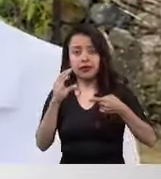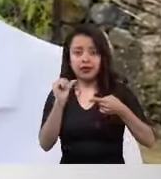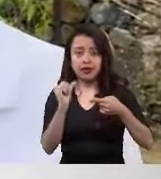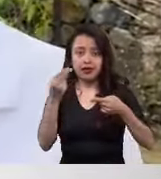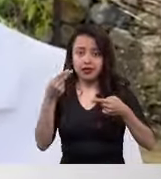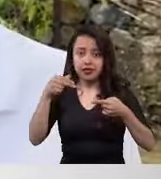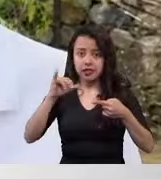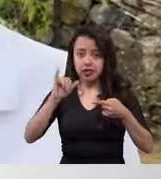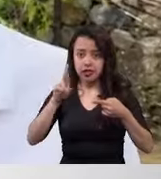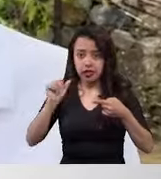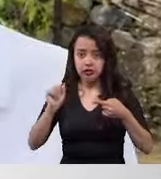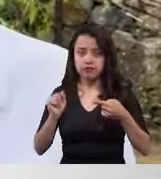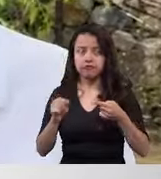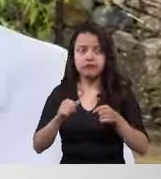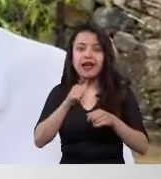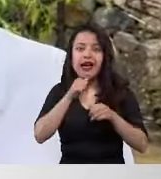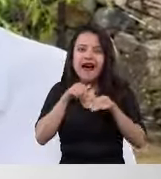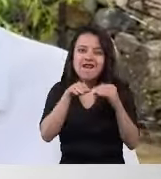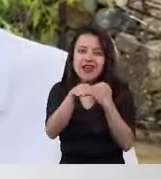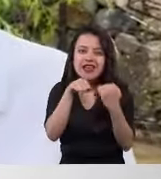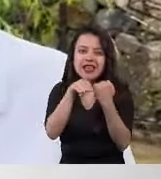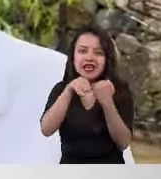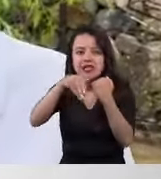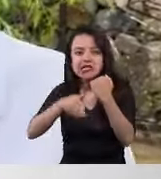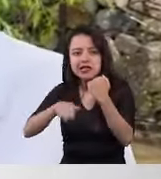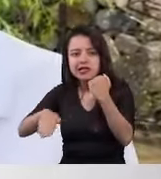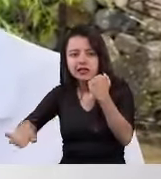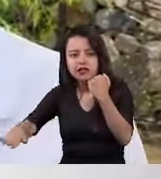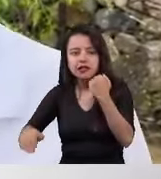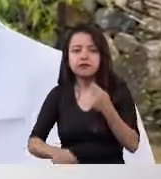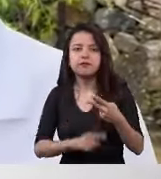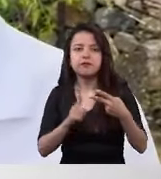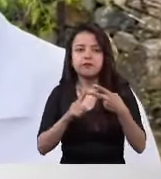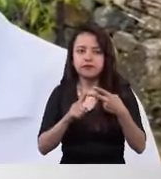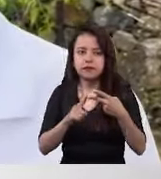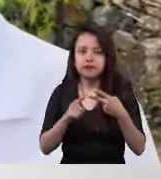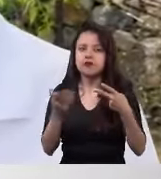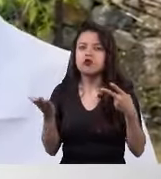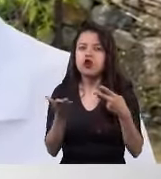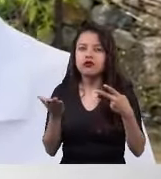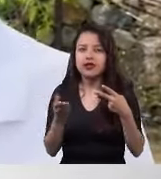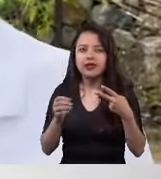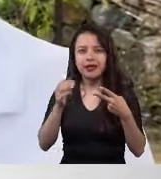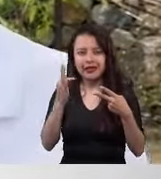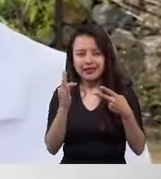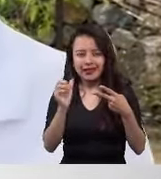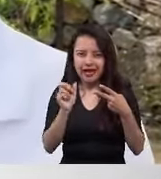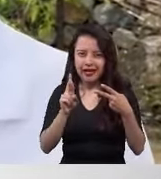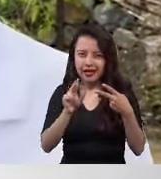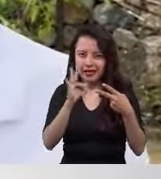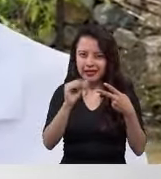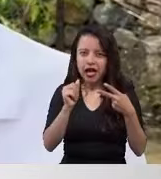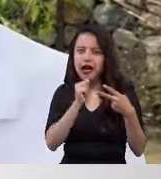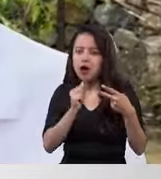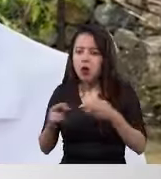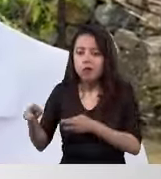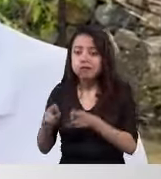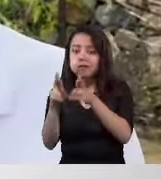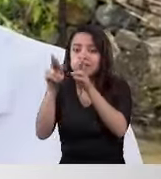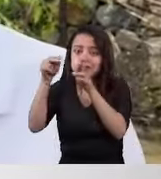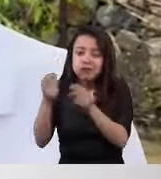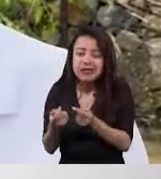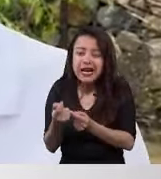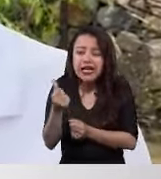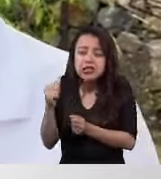banca en una vía secundaria que comunica el casco urbano. Asimismo, en Ábrego, específicamente en el sector de El Tarrita, el río amenaza con desbordarse.